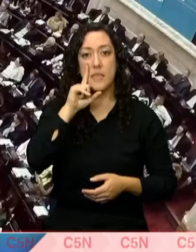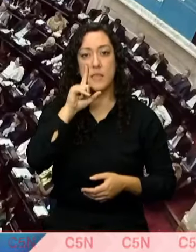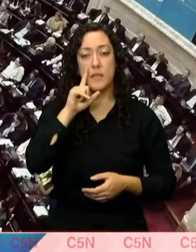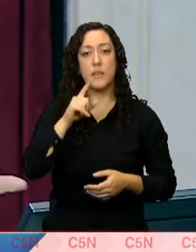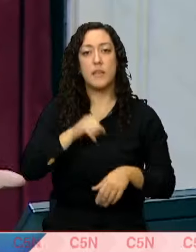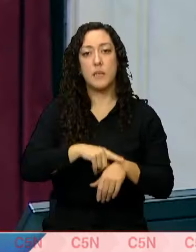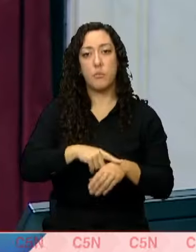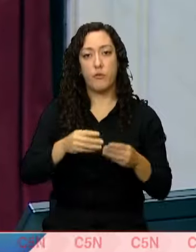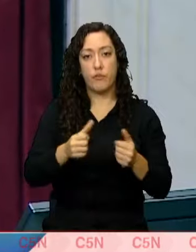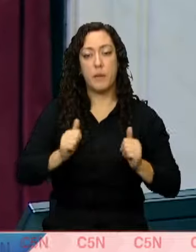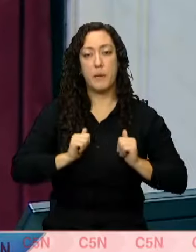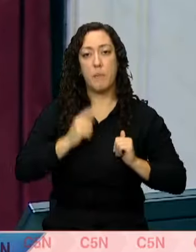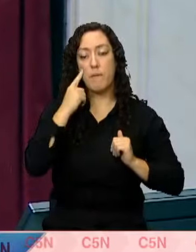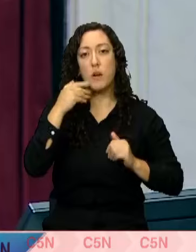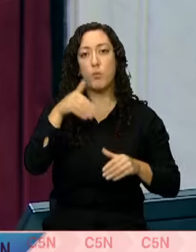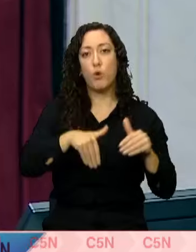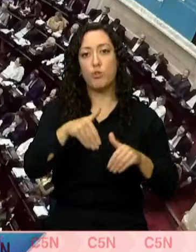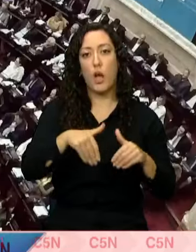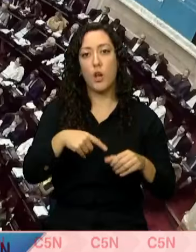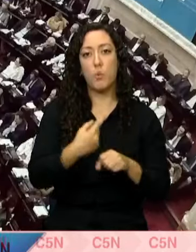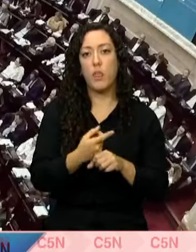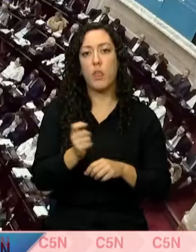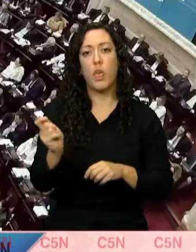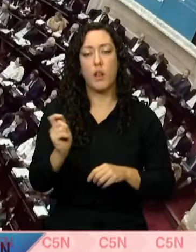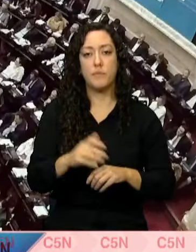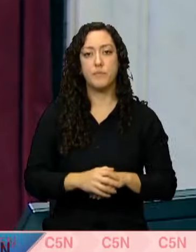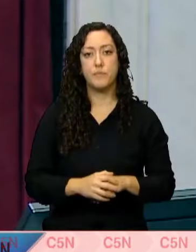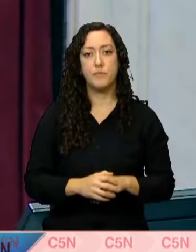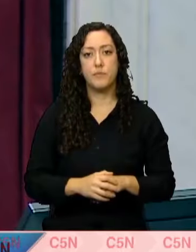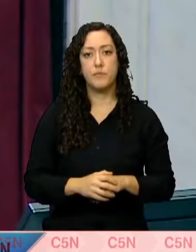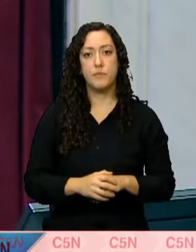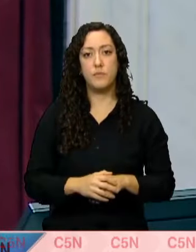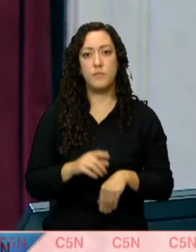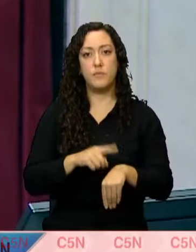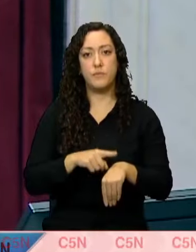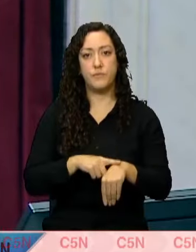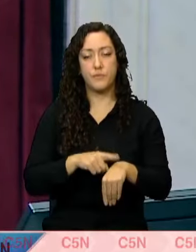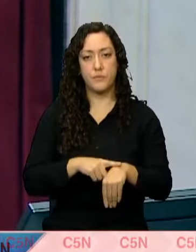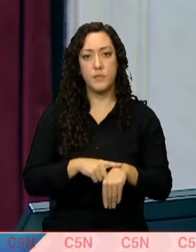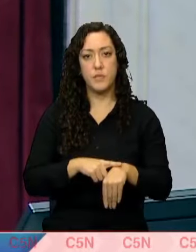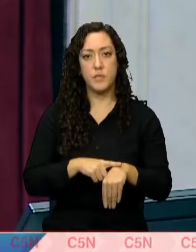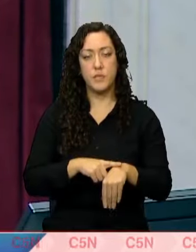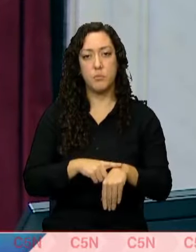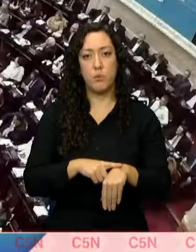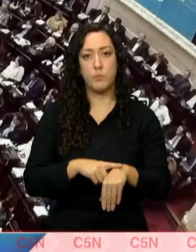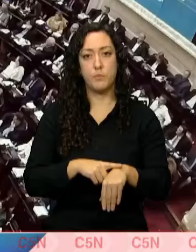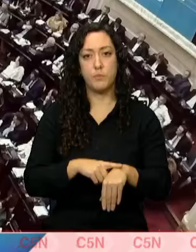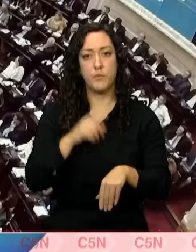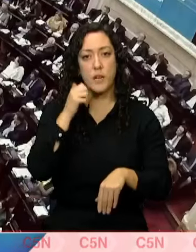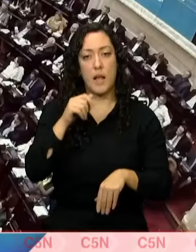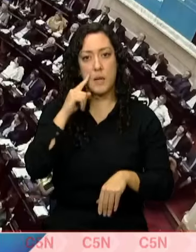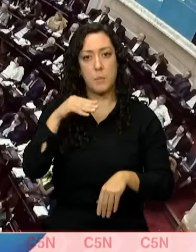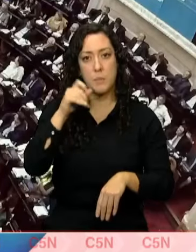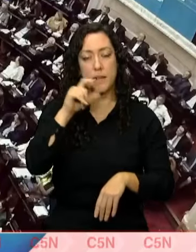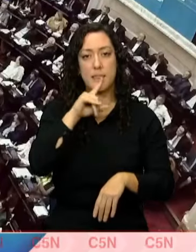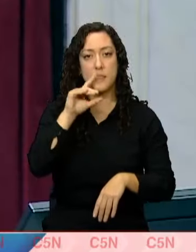el tiempo y ahí vemos quiénes no pudieron votar. Pero digo, porque en la primera edición del tiempo, diputado Galimberti, a viva voz. La declaración de emergencia, pero después